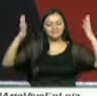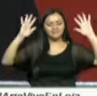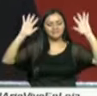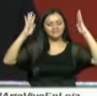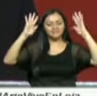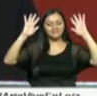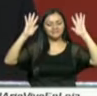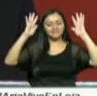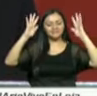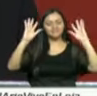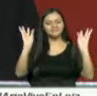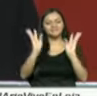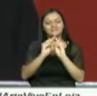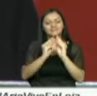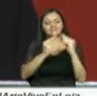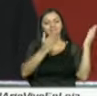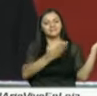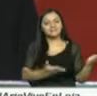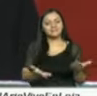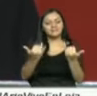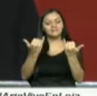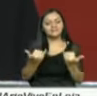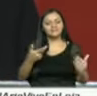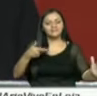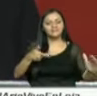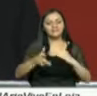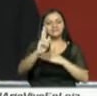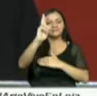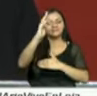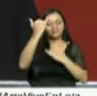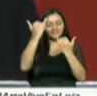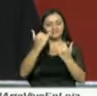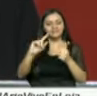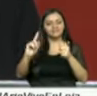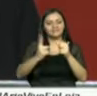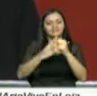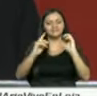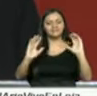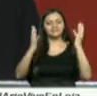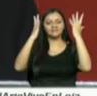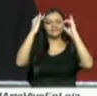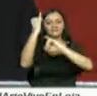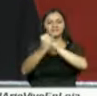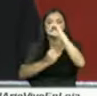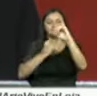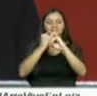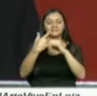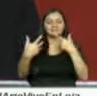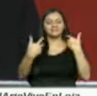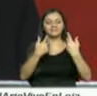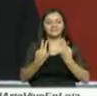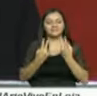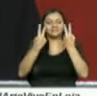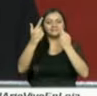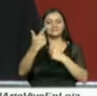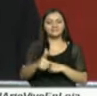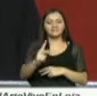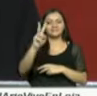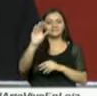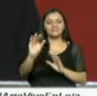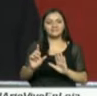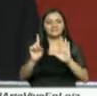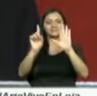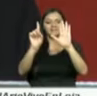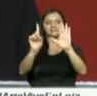aplauso al evento con el que inauguramos este primer Festival Internacional de Artes Vivas Loja